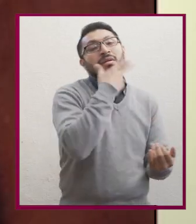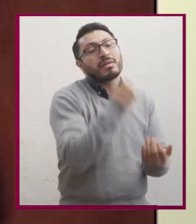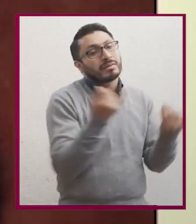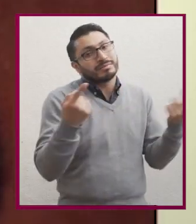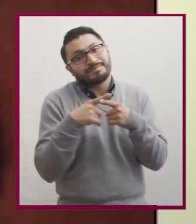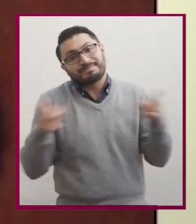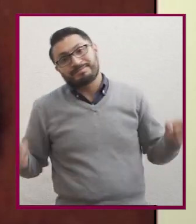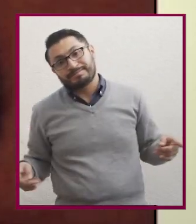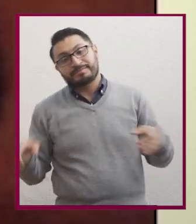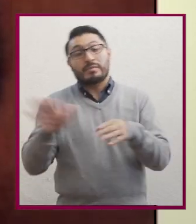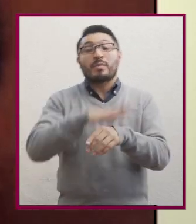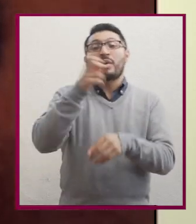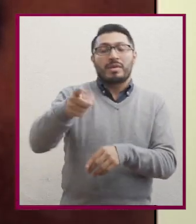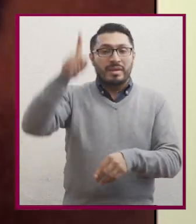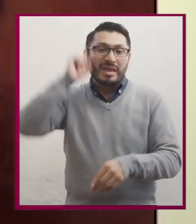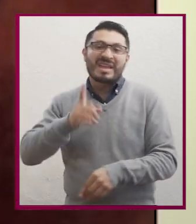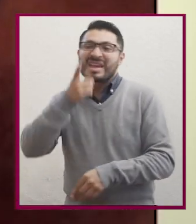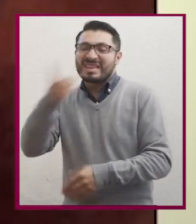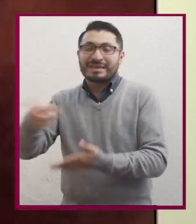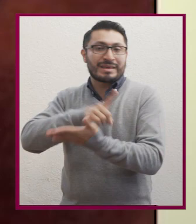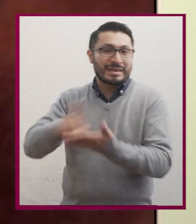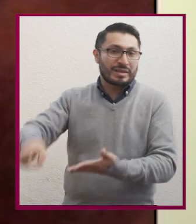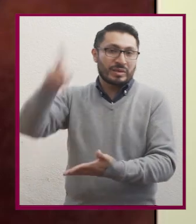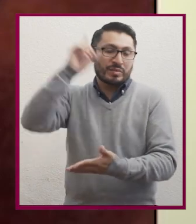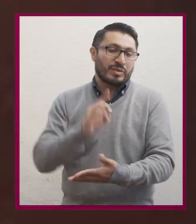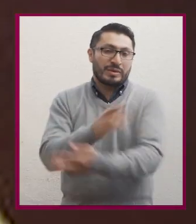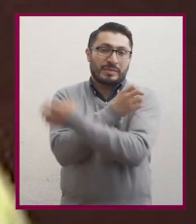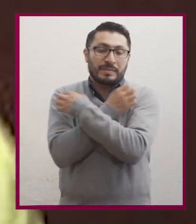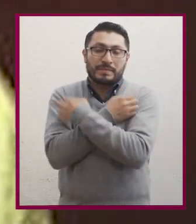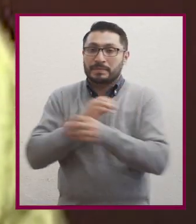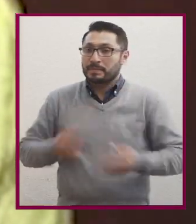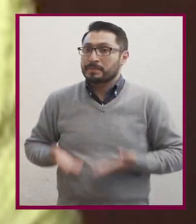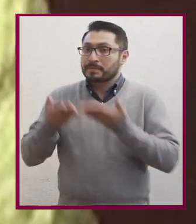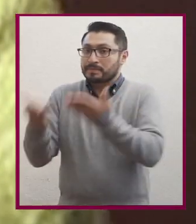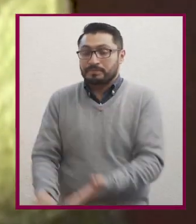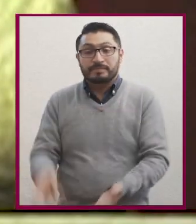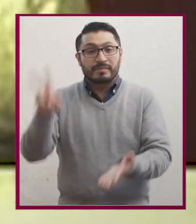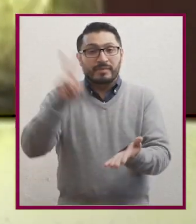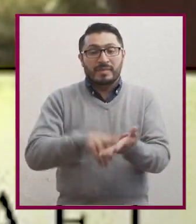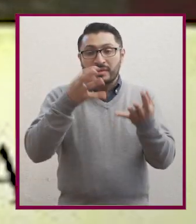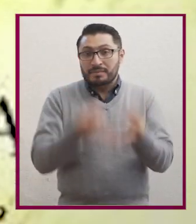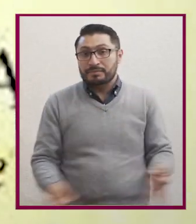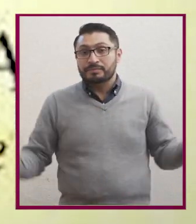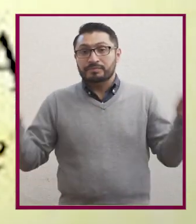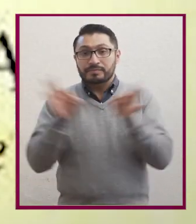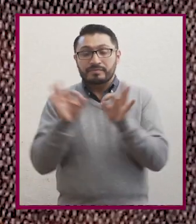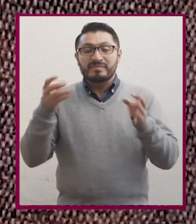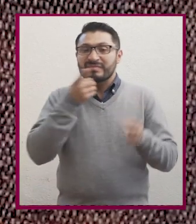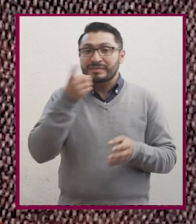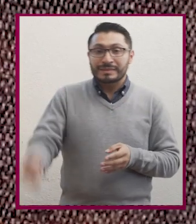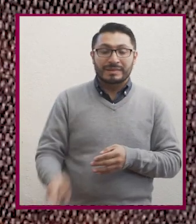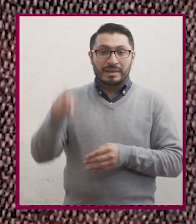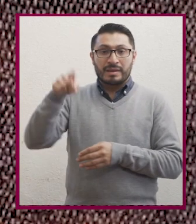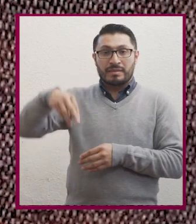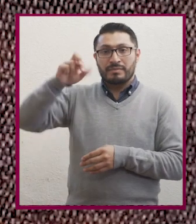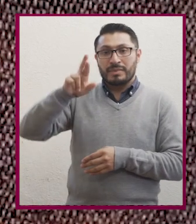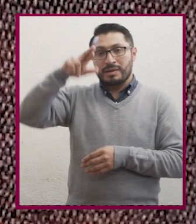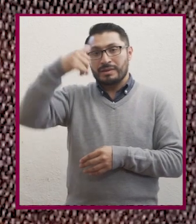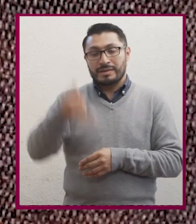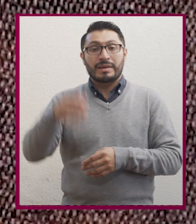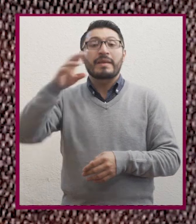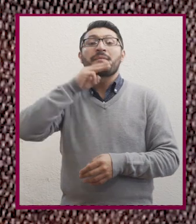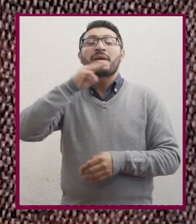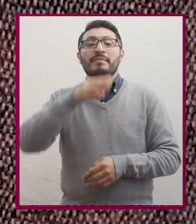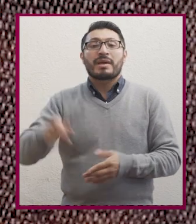eso ella aboga por el derecho de las mujeres a recibir educación. Vale la pena mencionar que Mary Wollstonecraft fue la madre de la